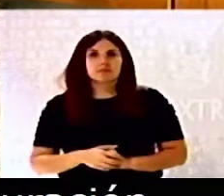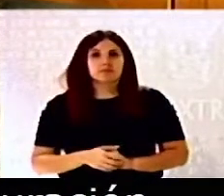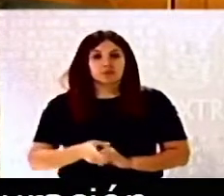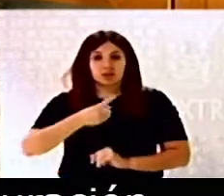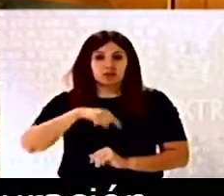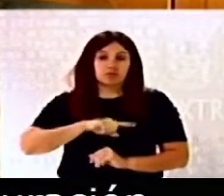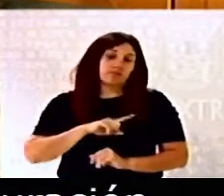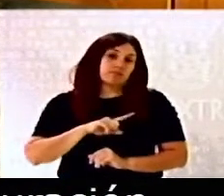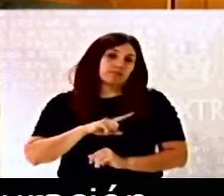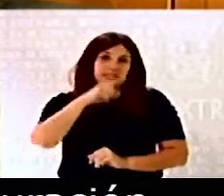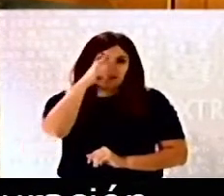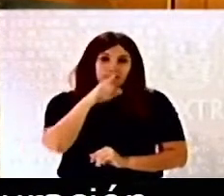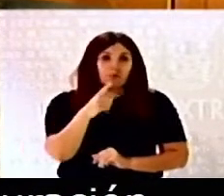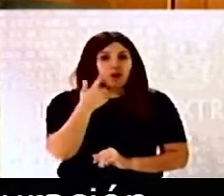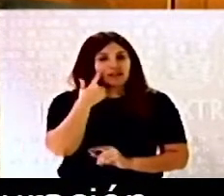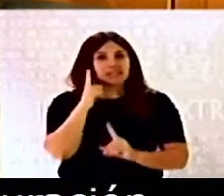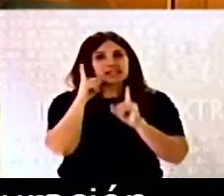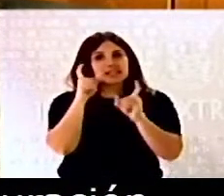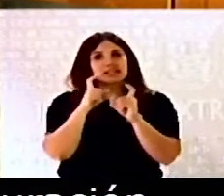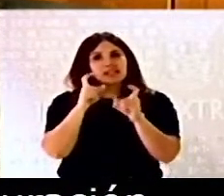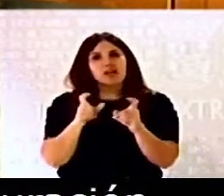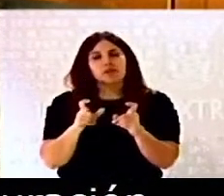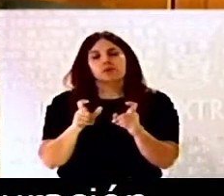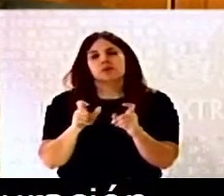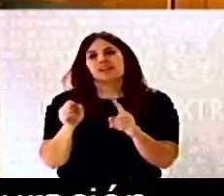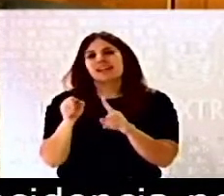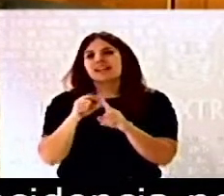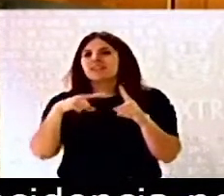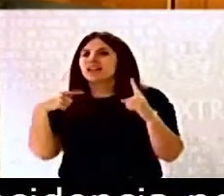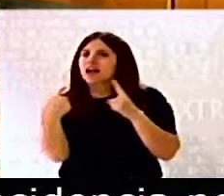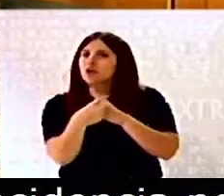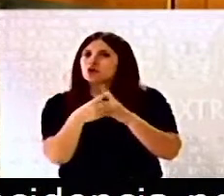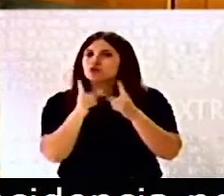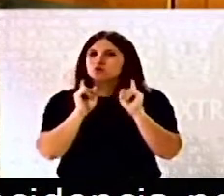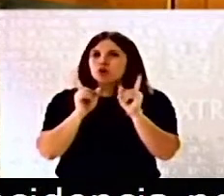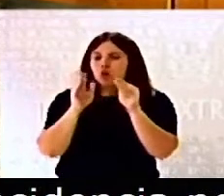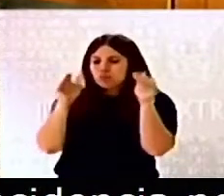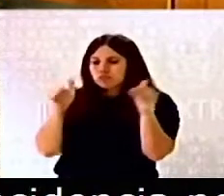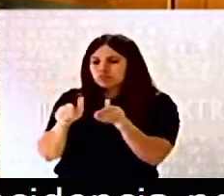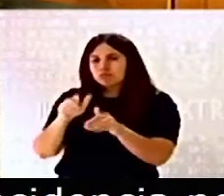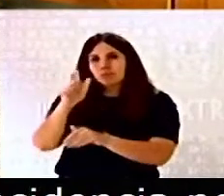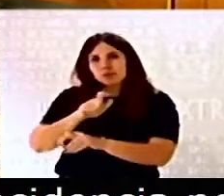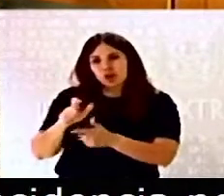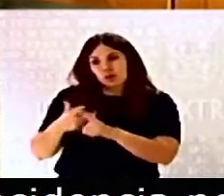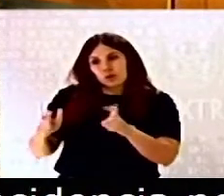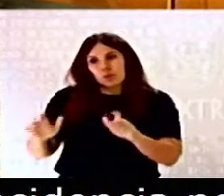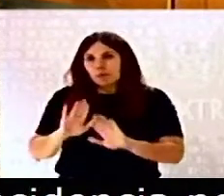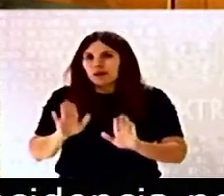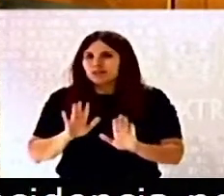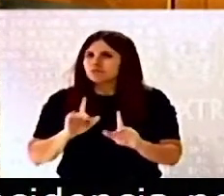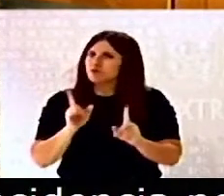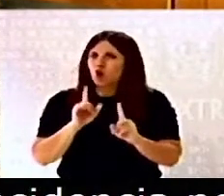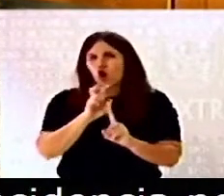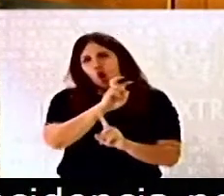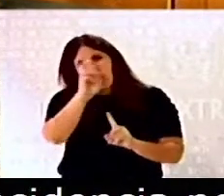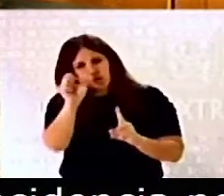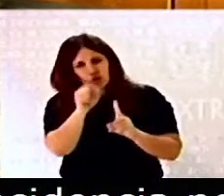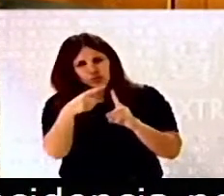la incidencia no fuese el único indicador para que tuviésemos que adoptar determinadas medidas